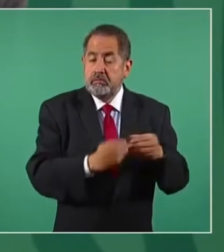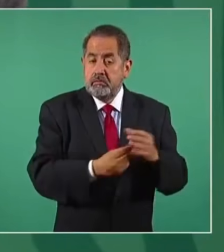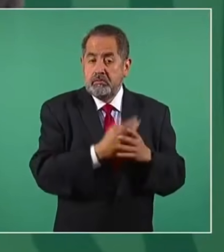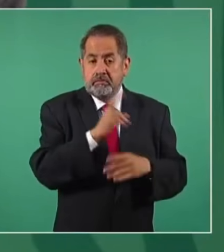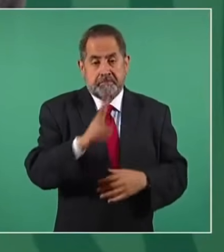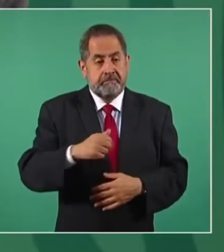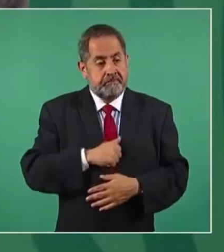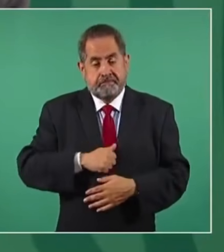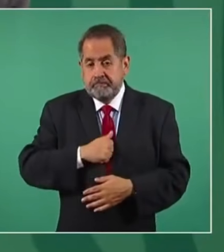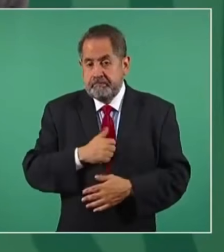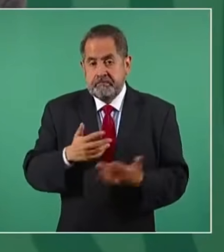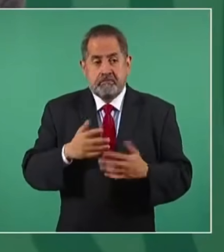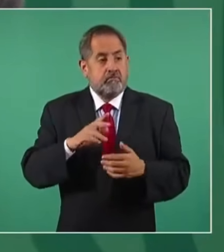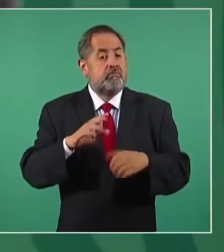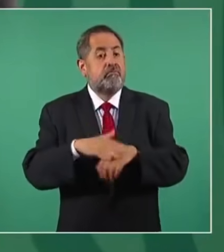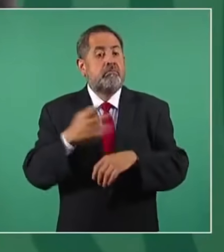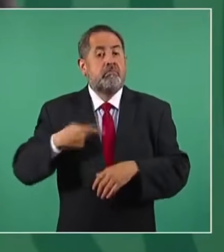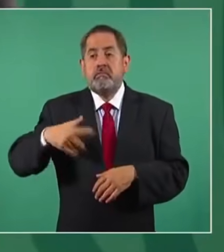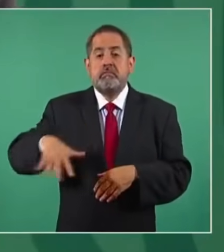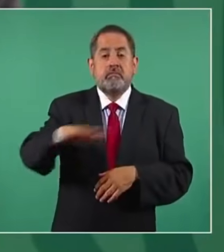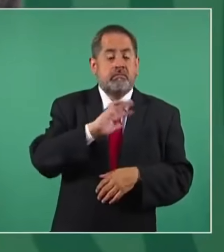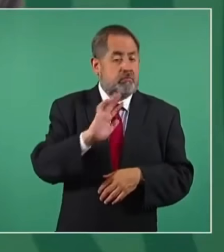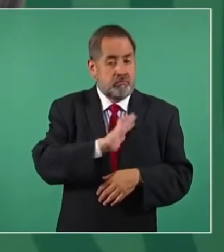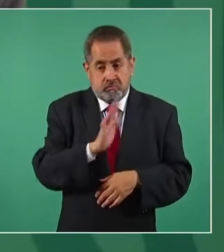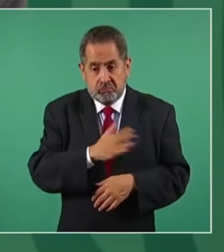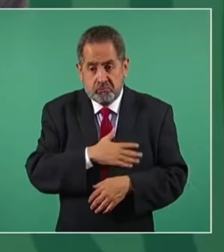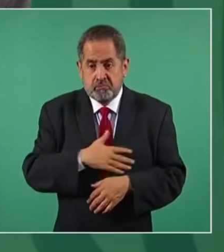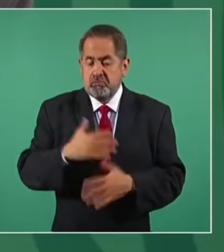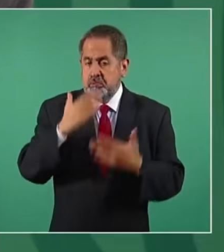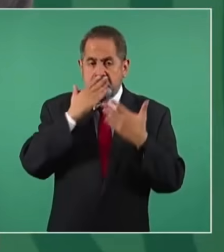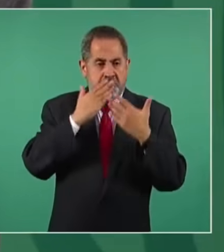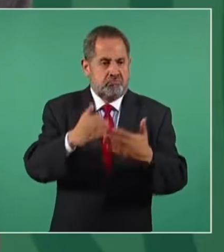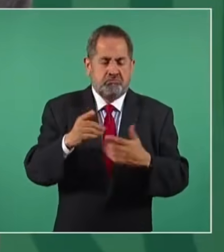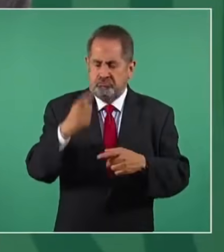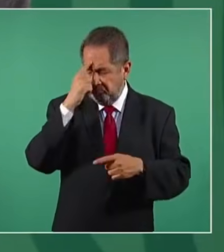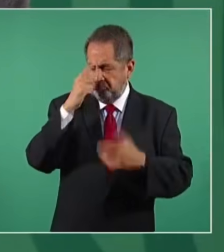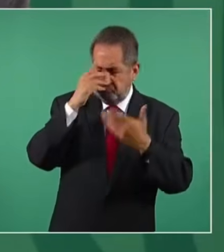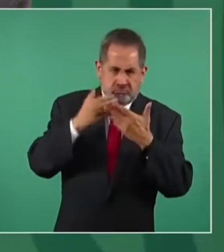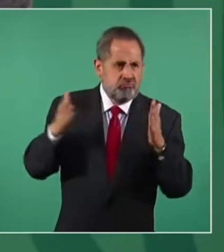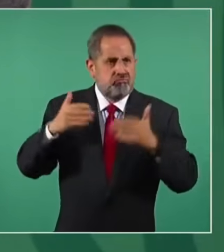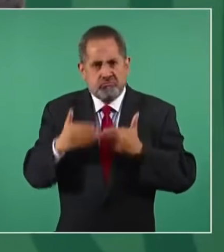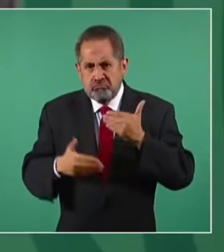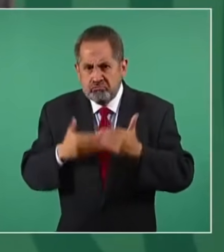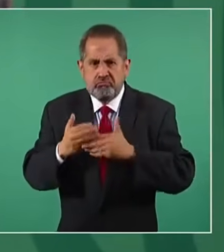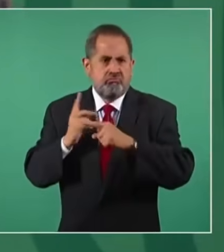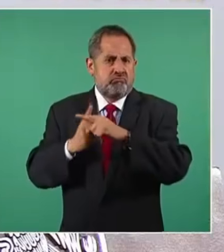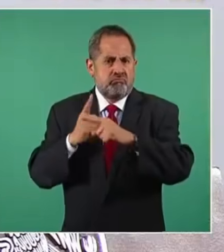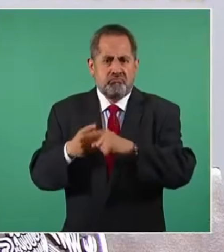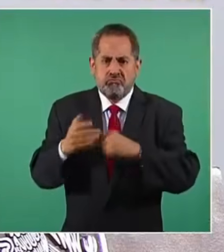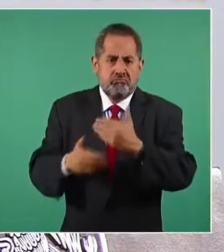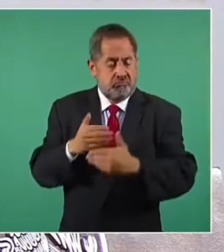Muy lamentable, porque el pueblo español es un pueblo liberal, progresista,